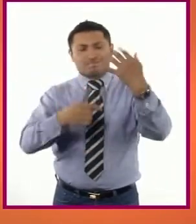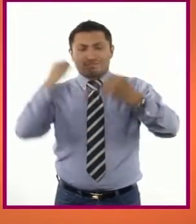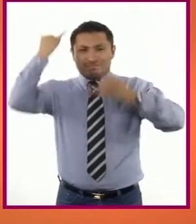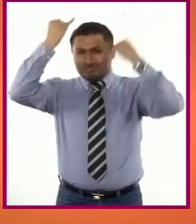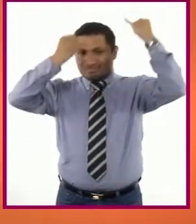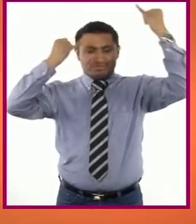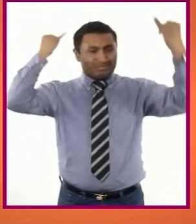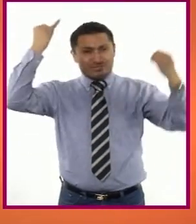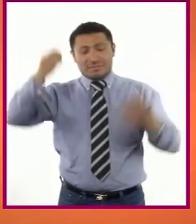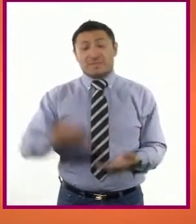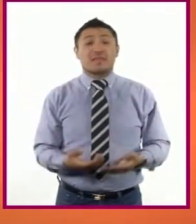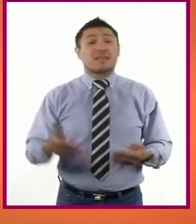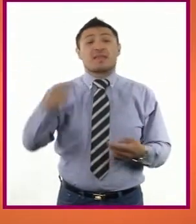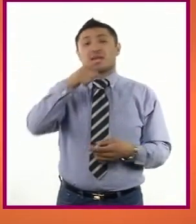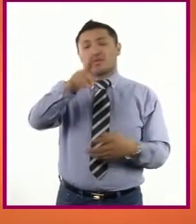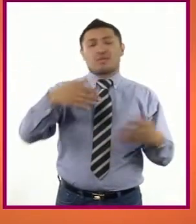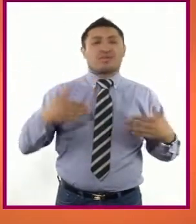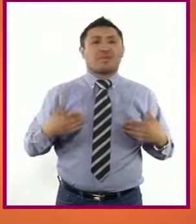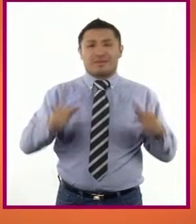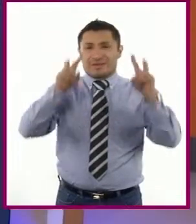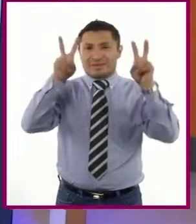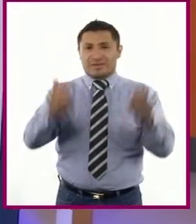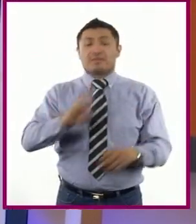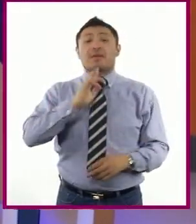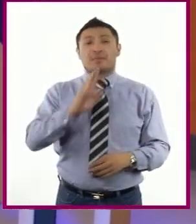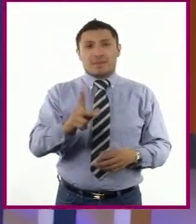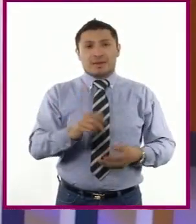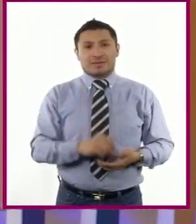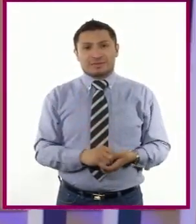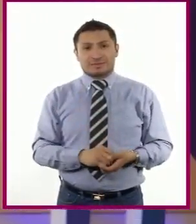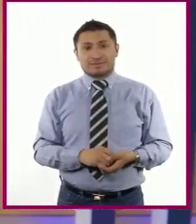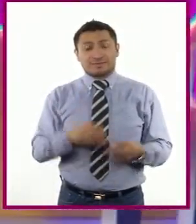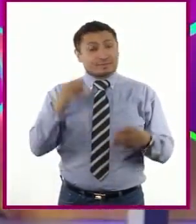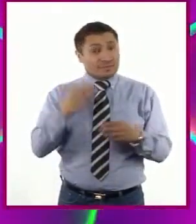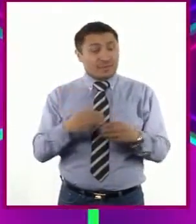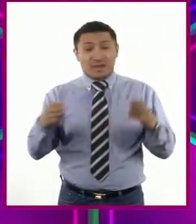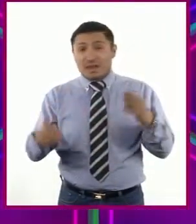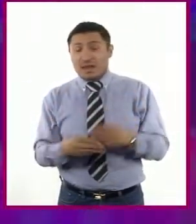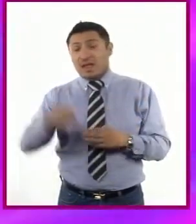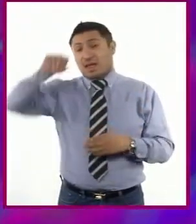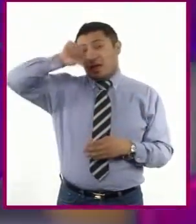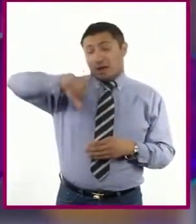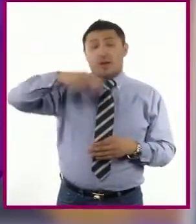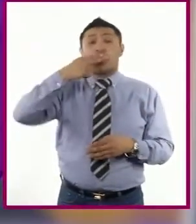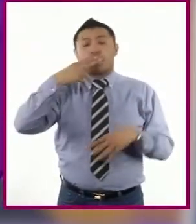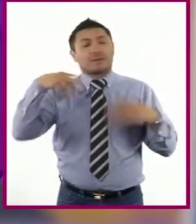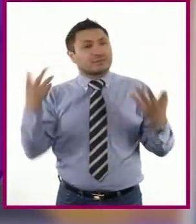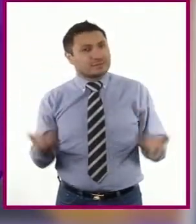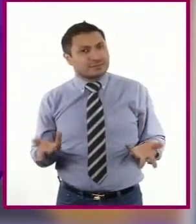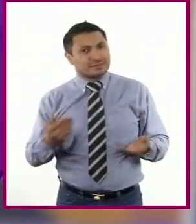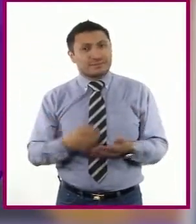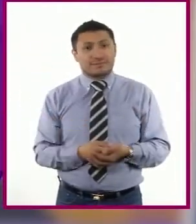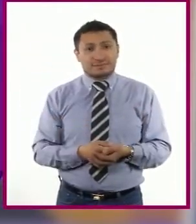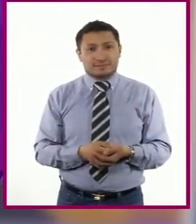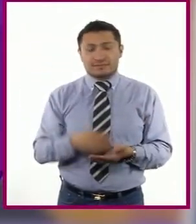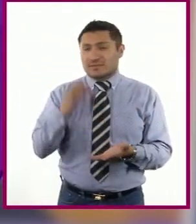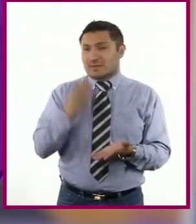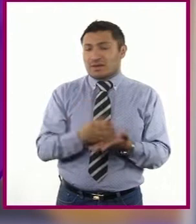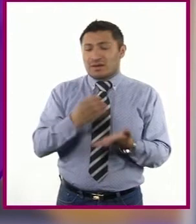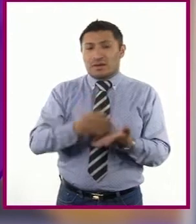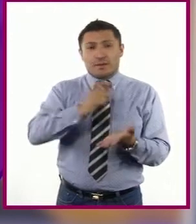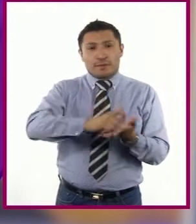les permitirán comprender mejor este tema. Los materiales que utilizaremos son cuaderno de